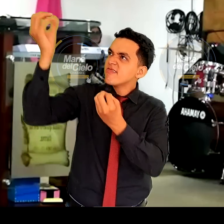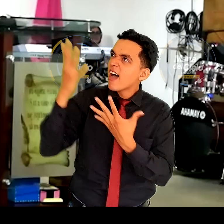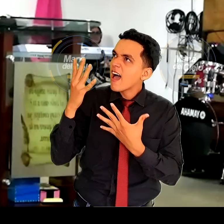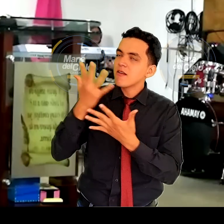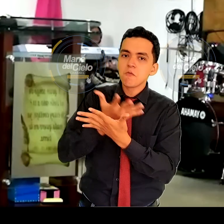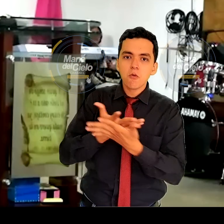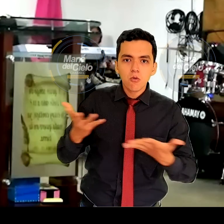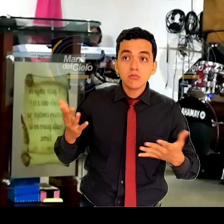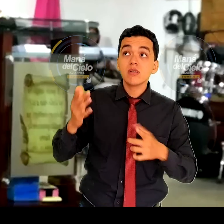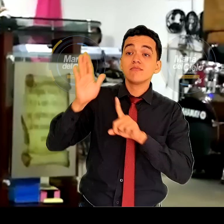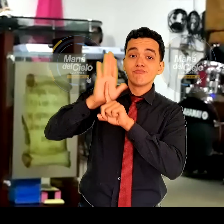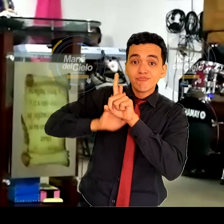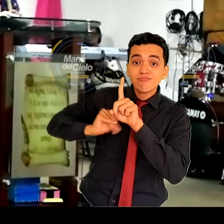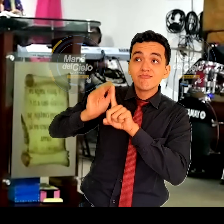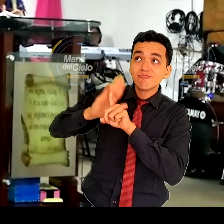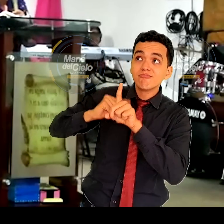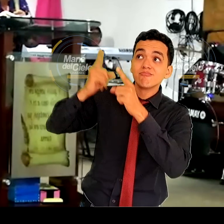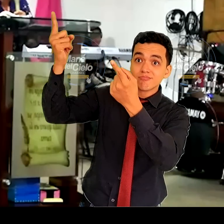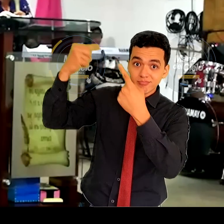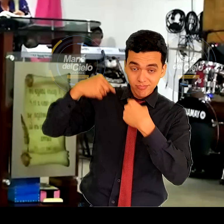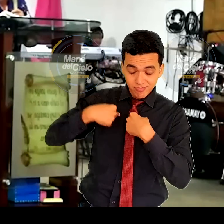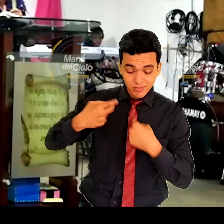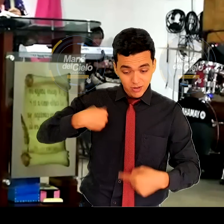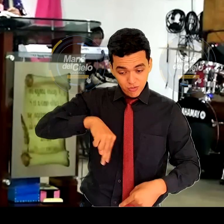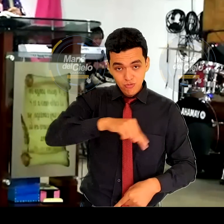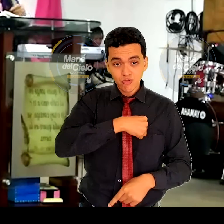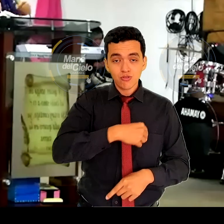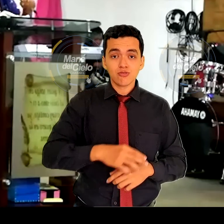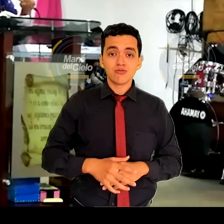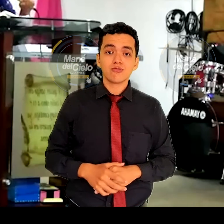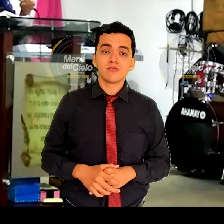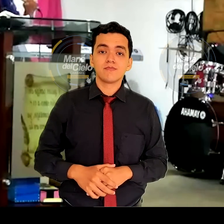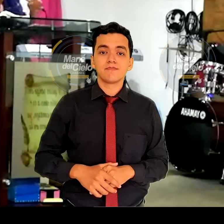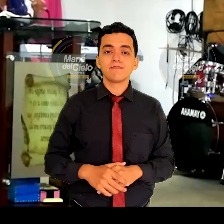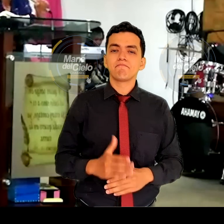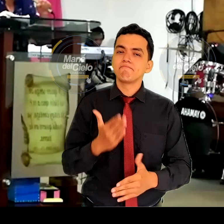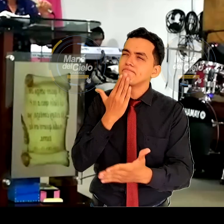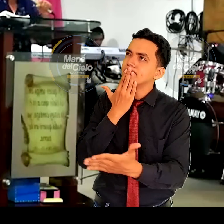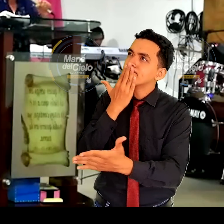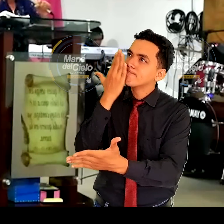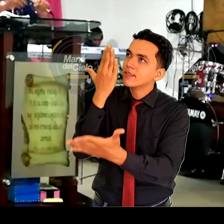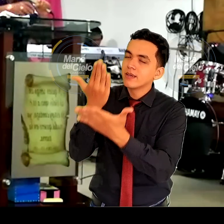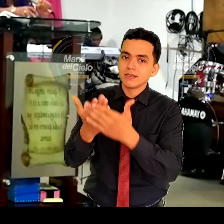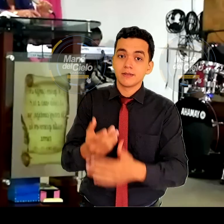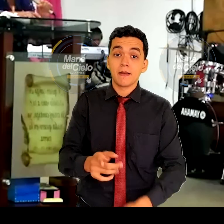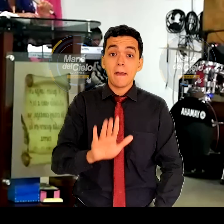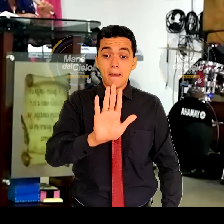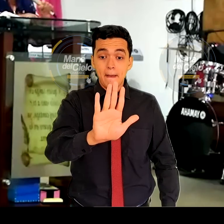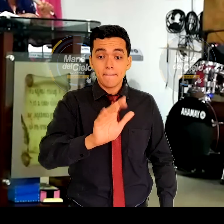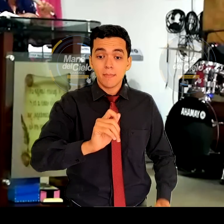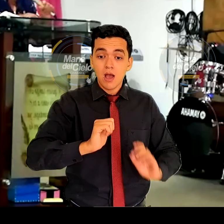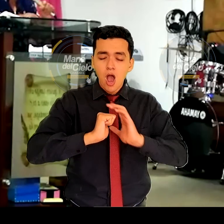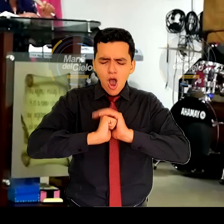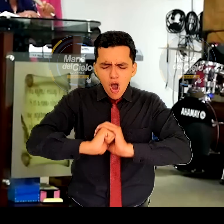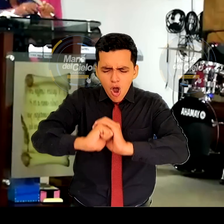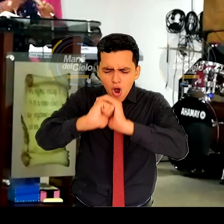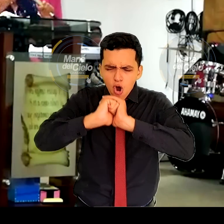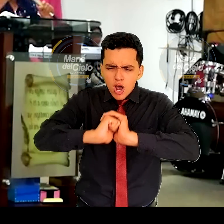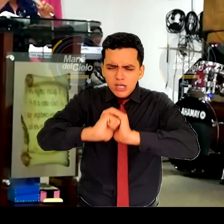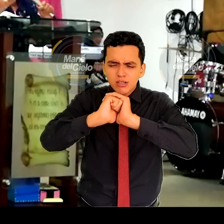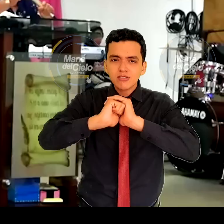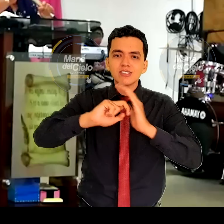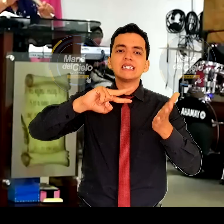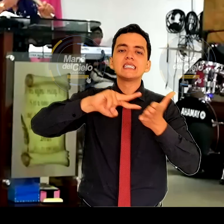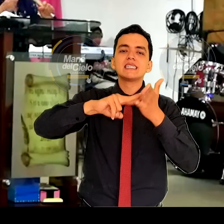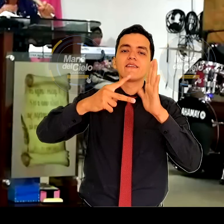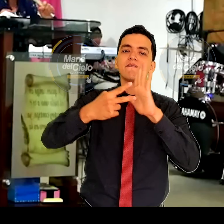Gracias, Señor. Gracias, Señor. La oración nos comunica con Dios y